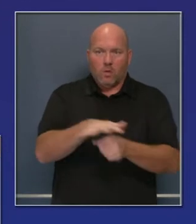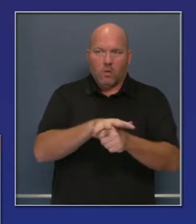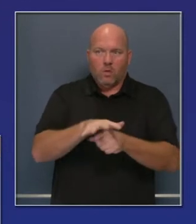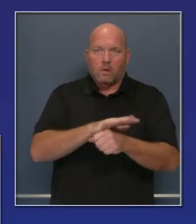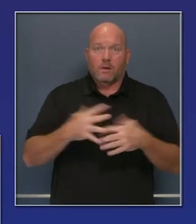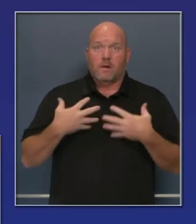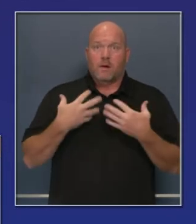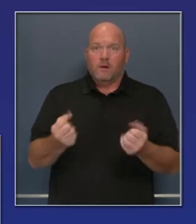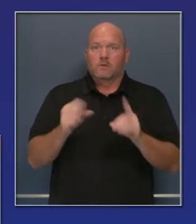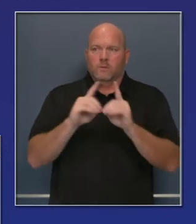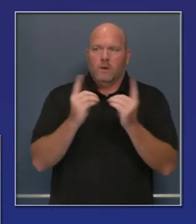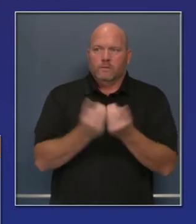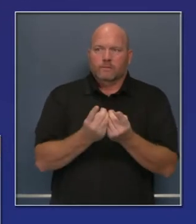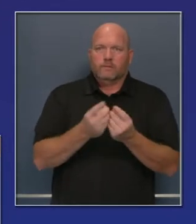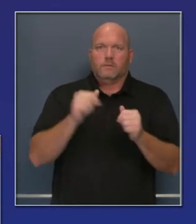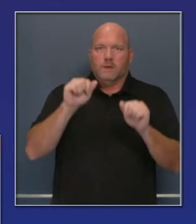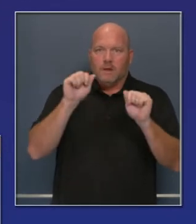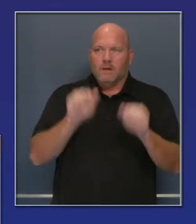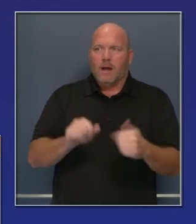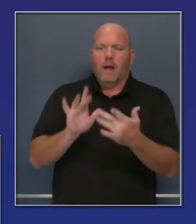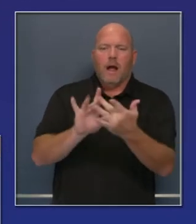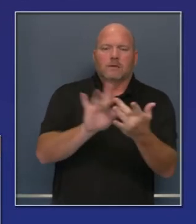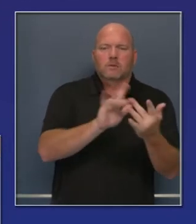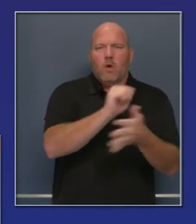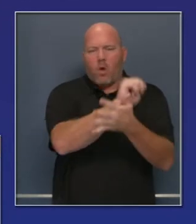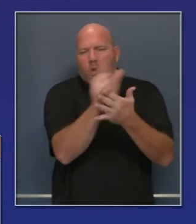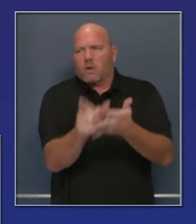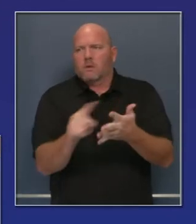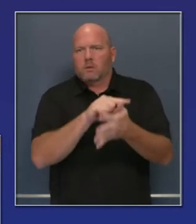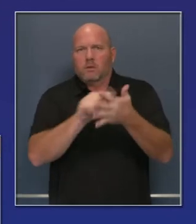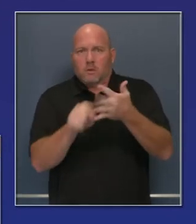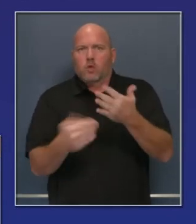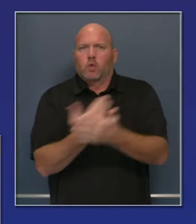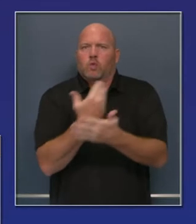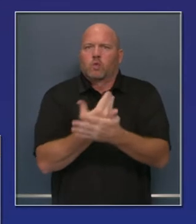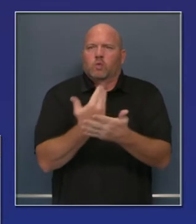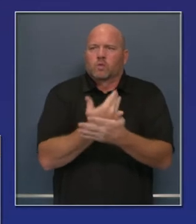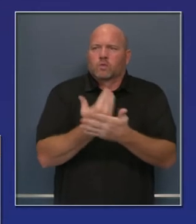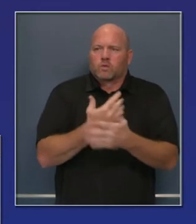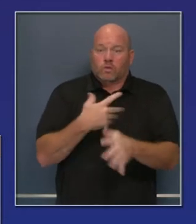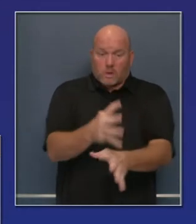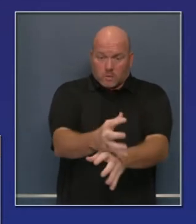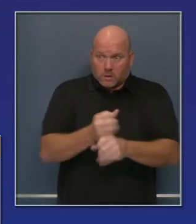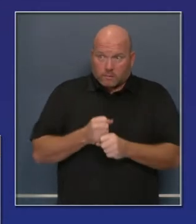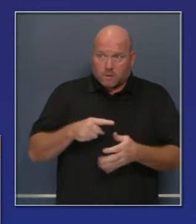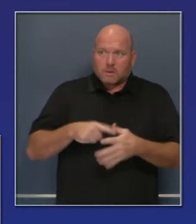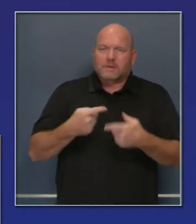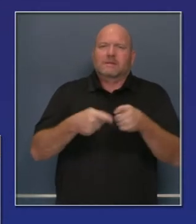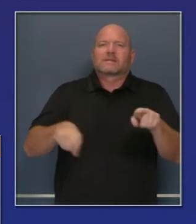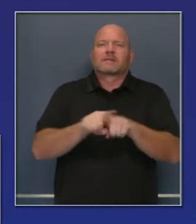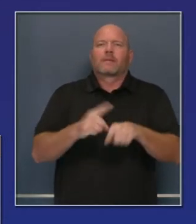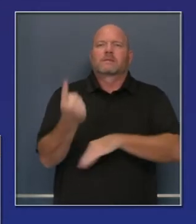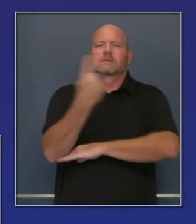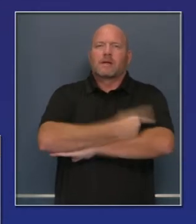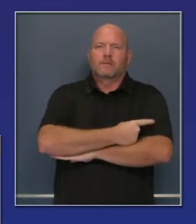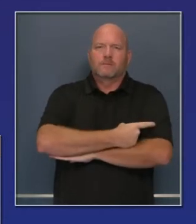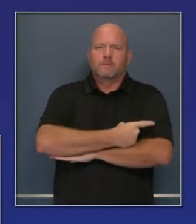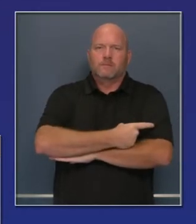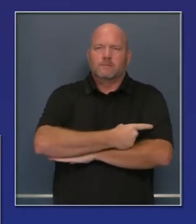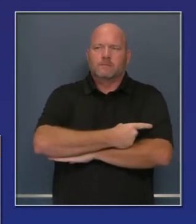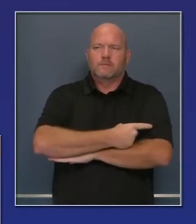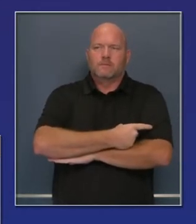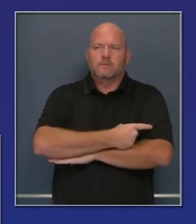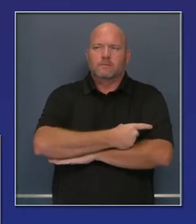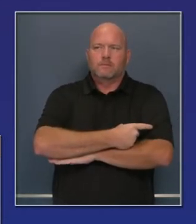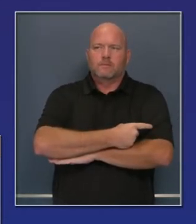de los departamentos locales de salubridad pueden contactar a esos casos nuevos de los cuales han recibido resultados ese mismo día. Así que